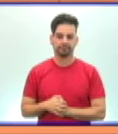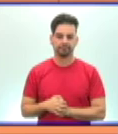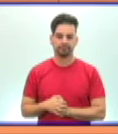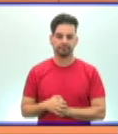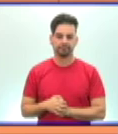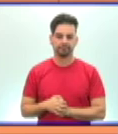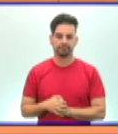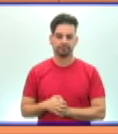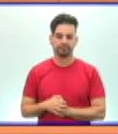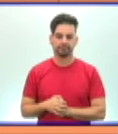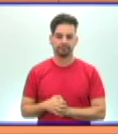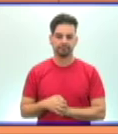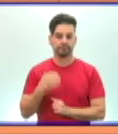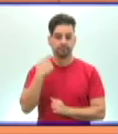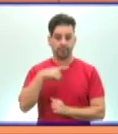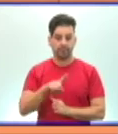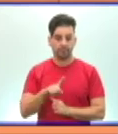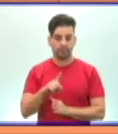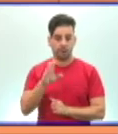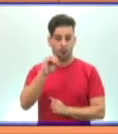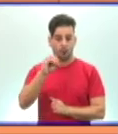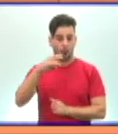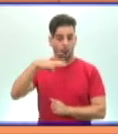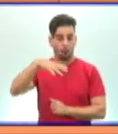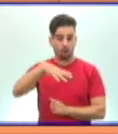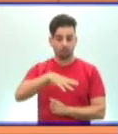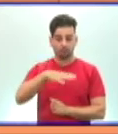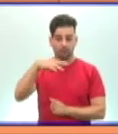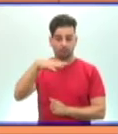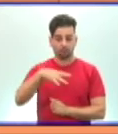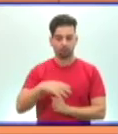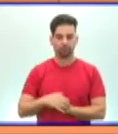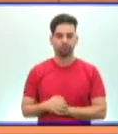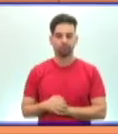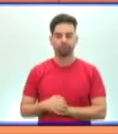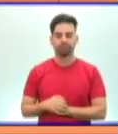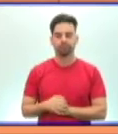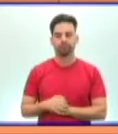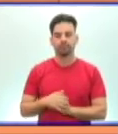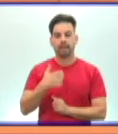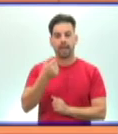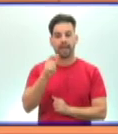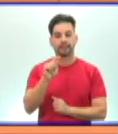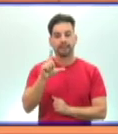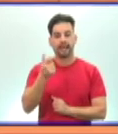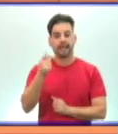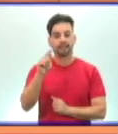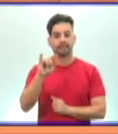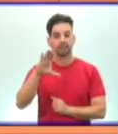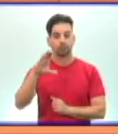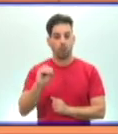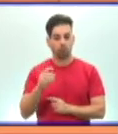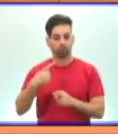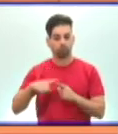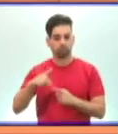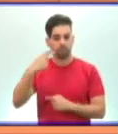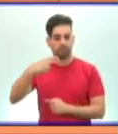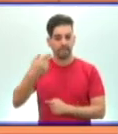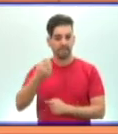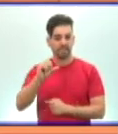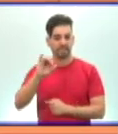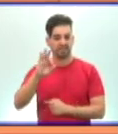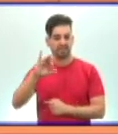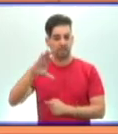de agua u océanos, el Atlántico, el Pacífico, el Índico y el Ártico. Elementos que también encuentran en